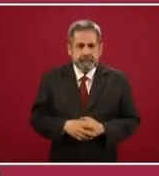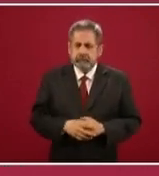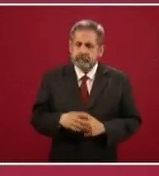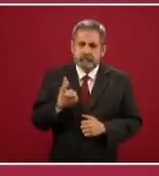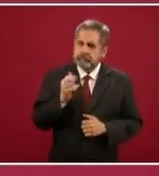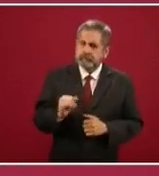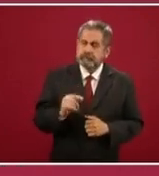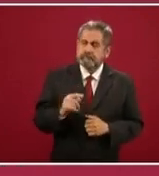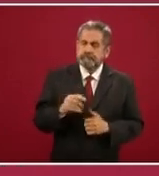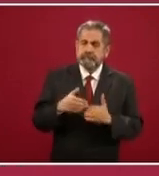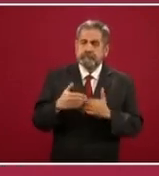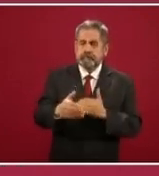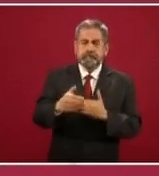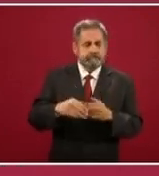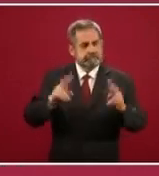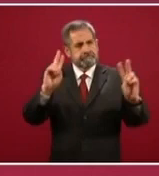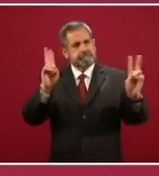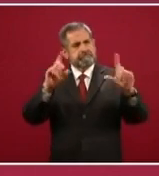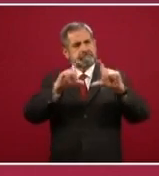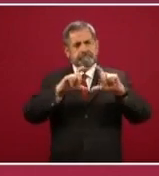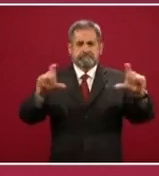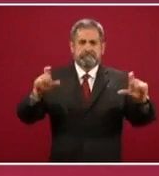ser el lema,